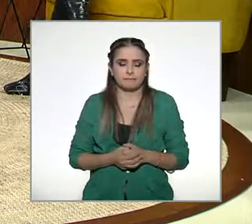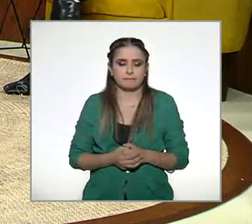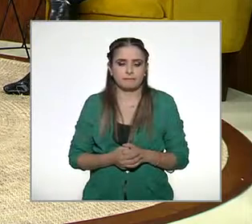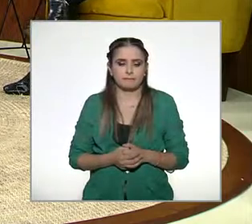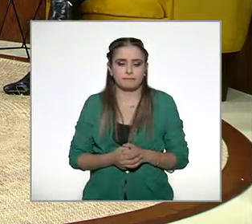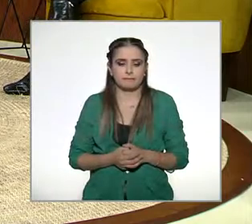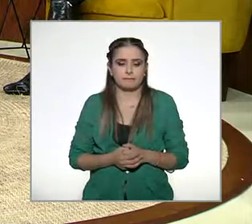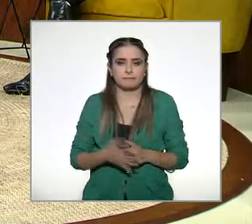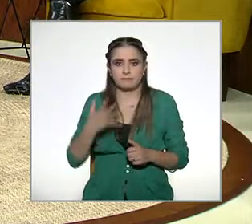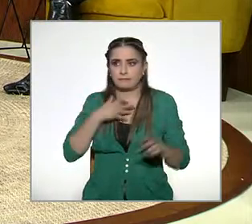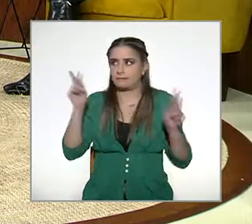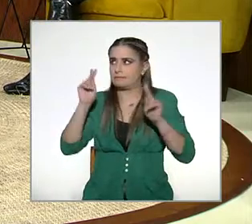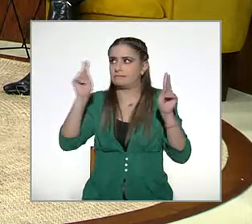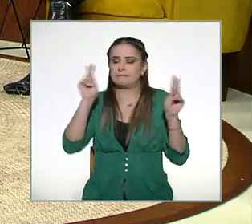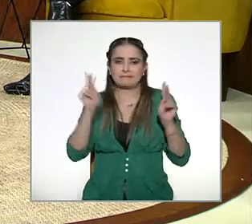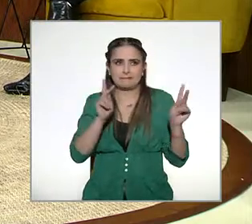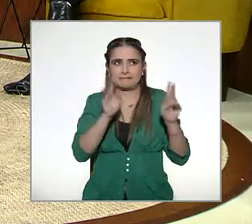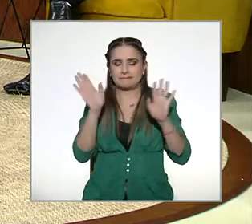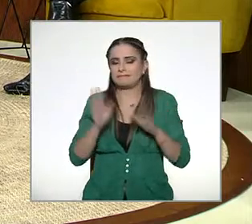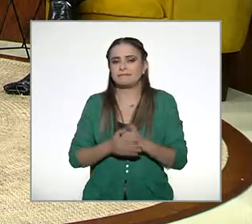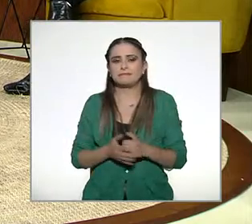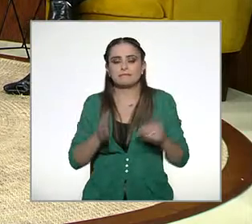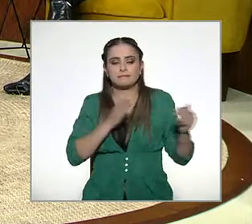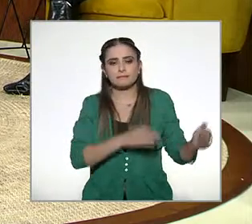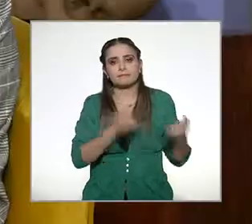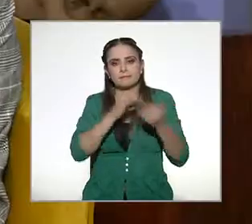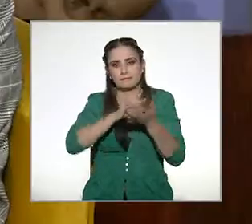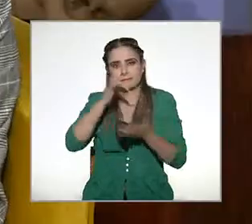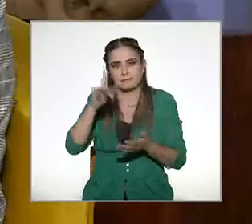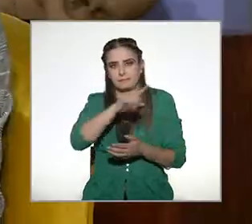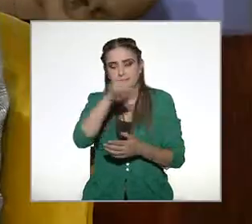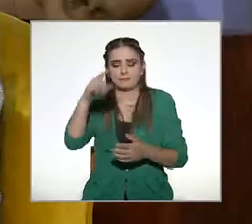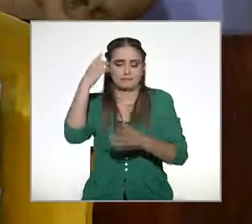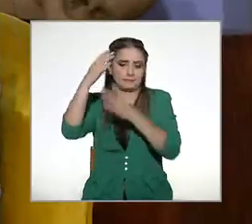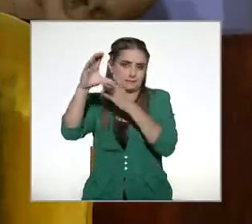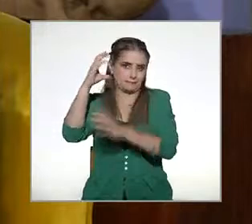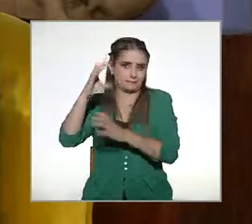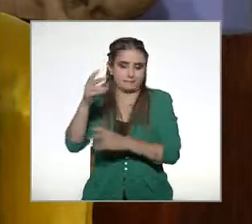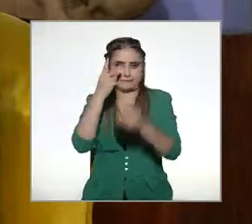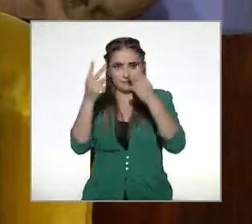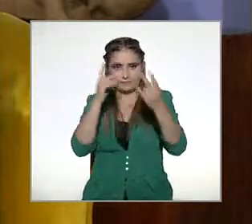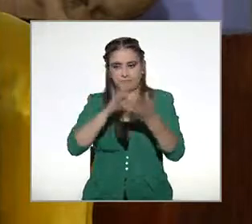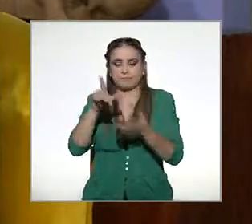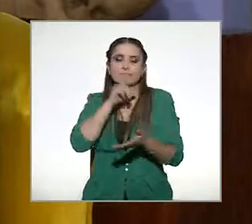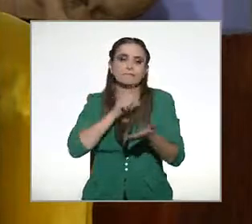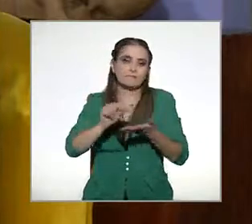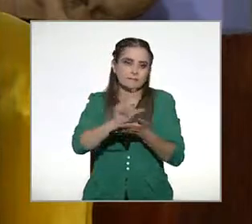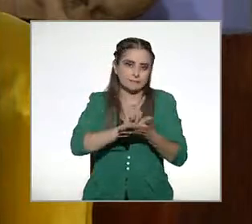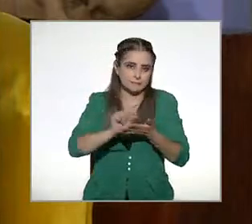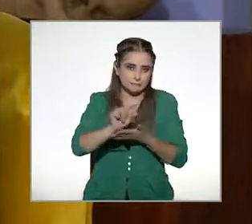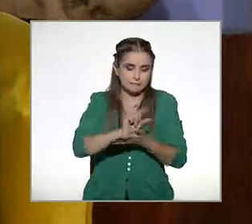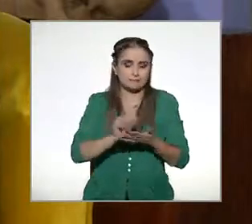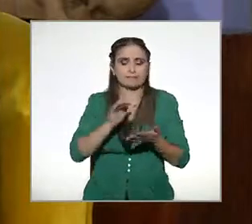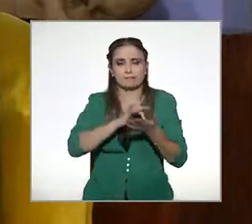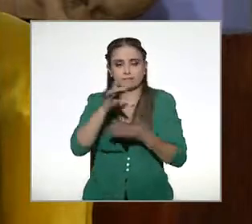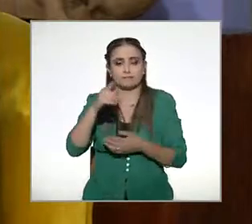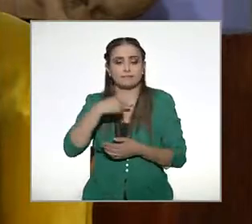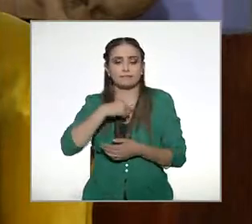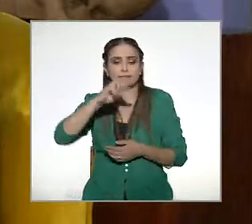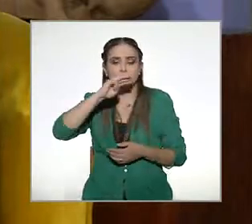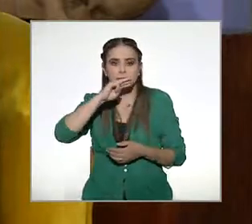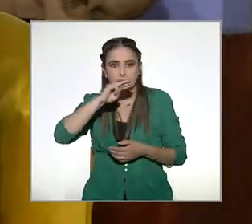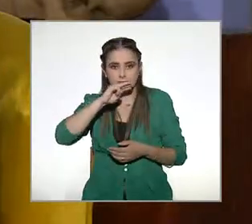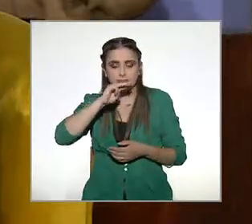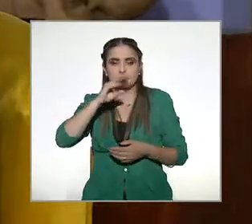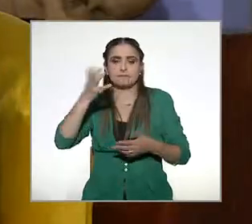moscota más comentarios Marisa gracias a todas las personas que han seguido la transmisión en Twitter Dora Guerra nos dice mi mamá hacía